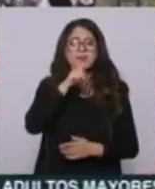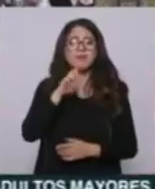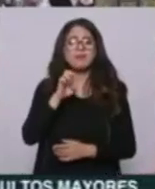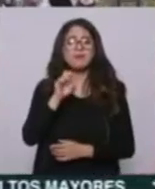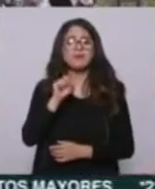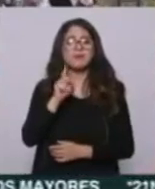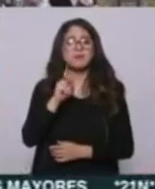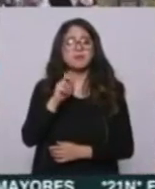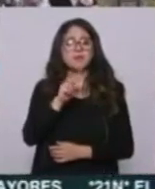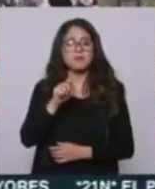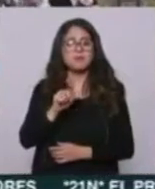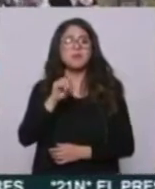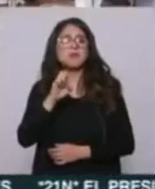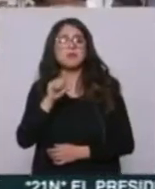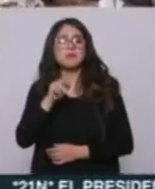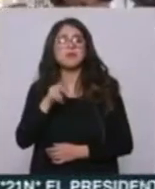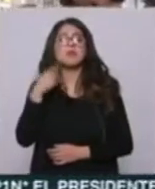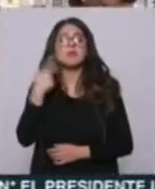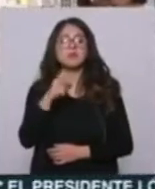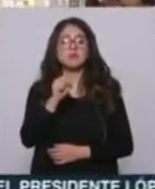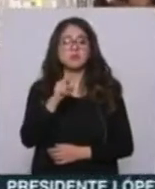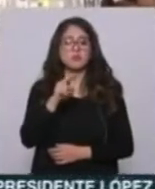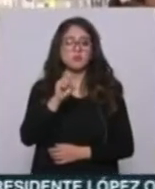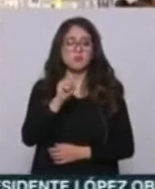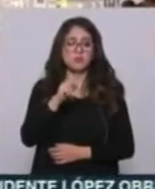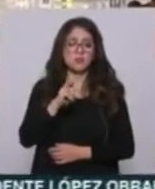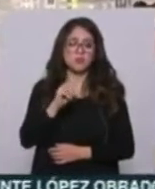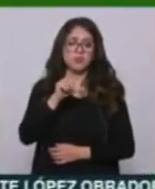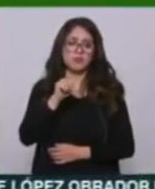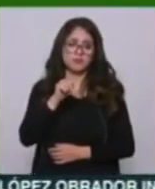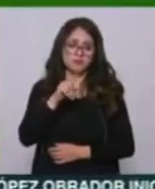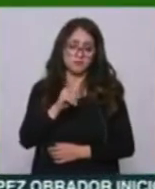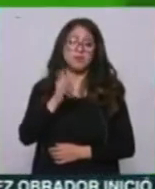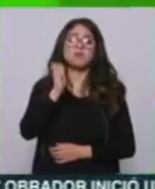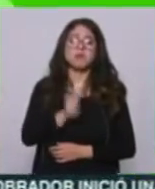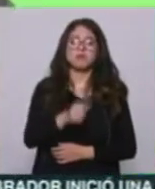y su sabor latino. No se lo pierda, dará inicio a las 14 horas.